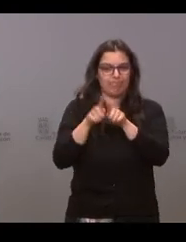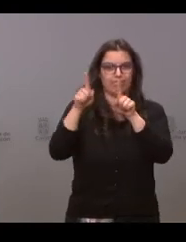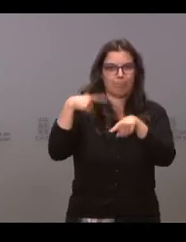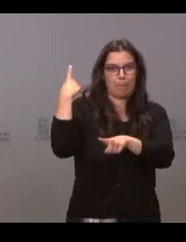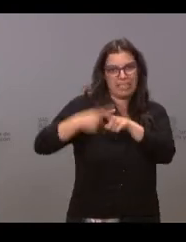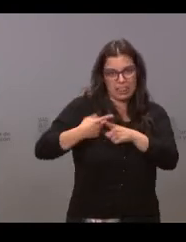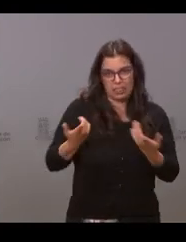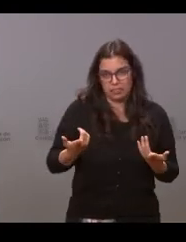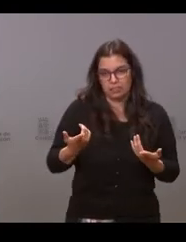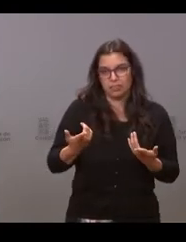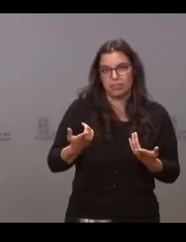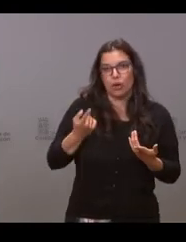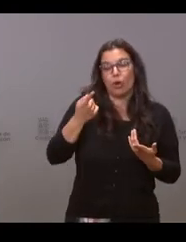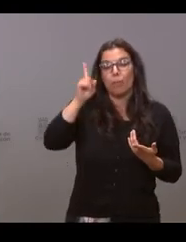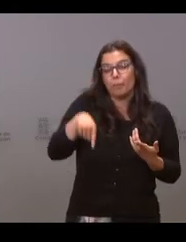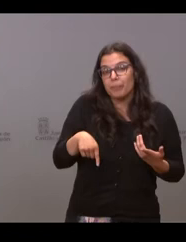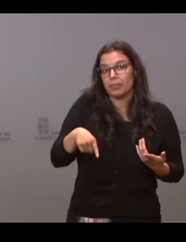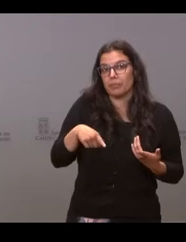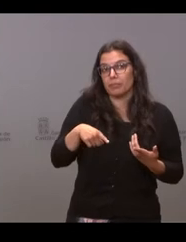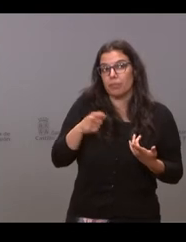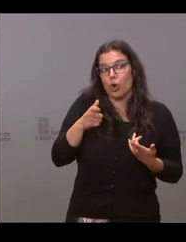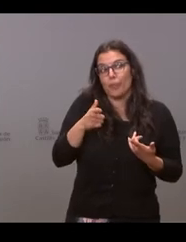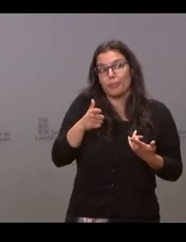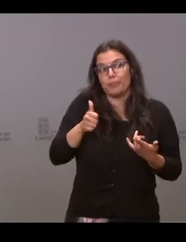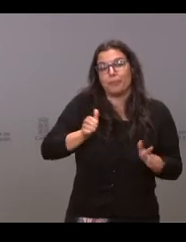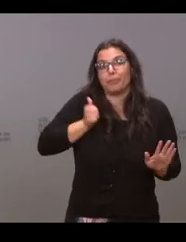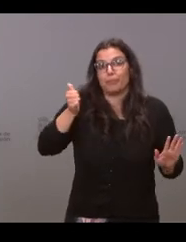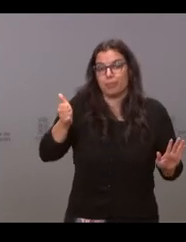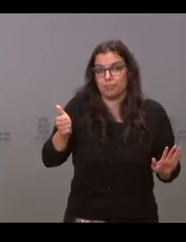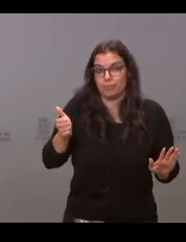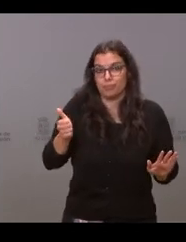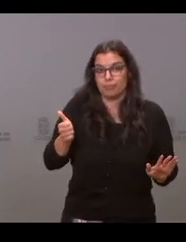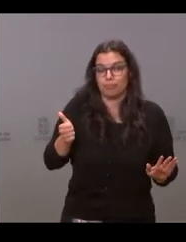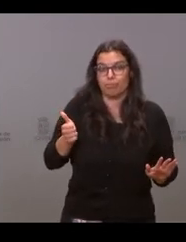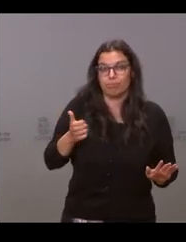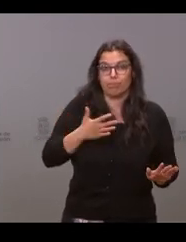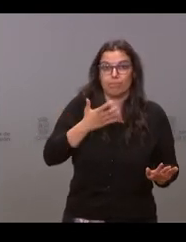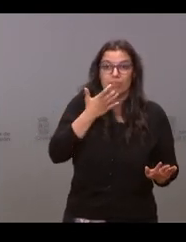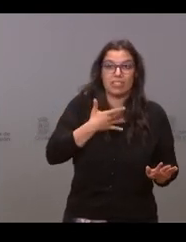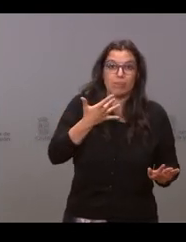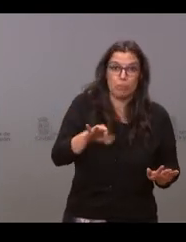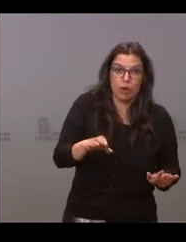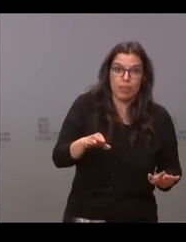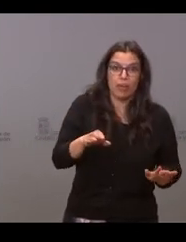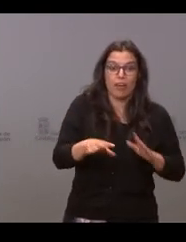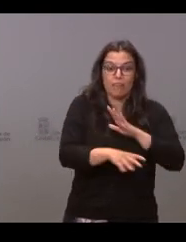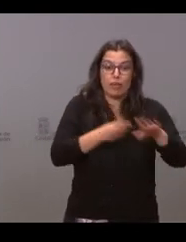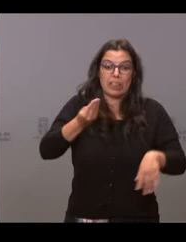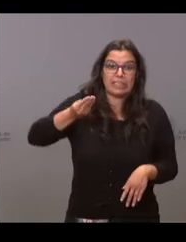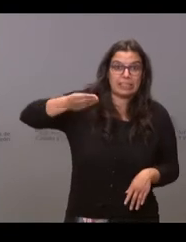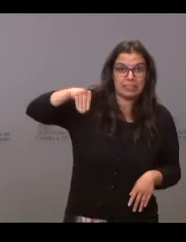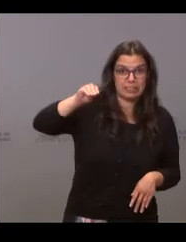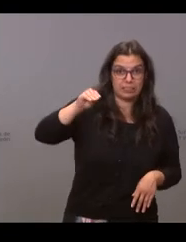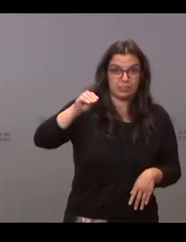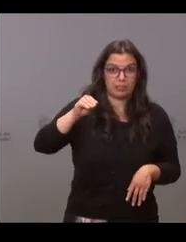una quedaba abierta la posibilidad de de hacer alguna implementar algunos fondos más más para